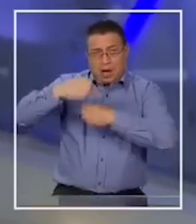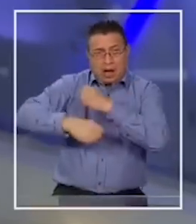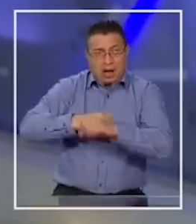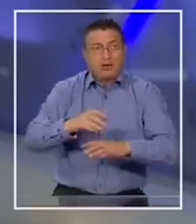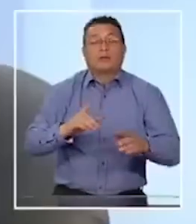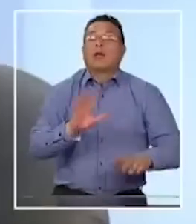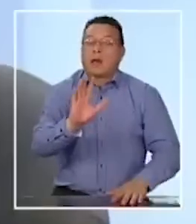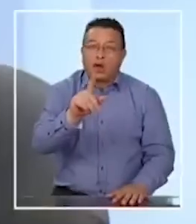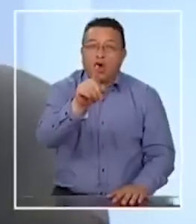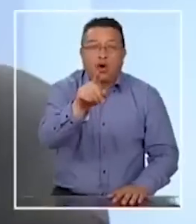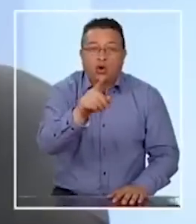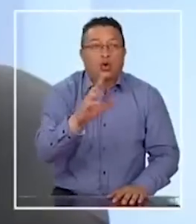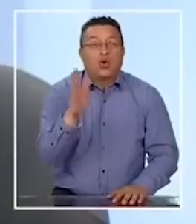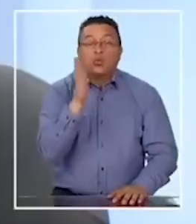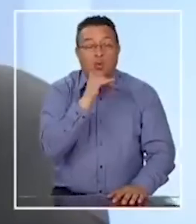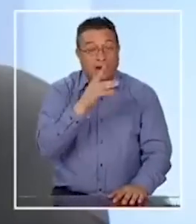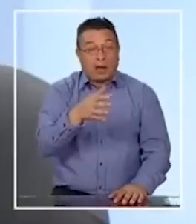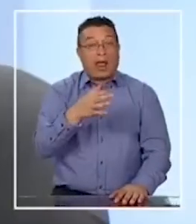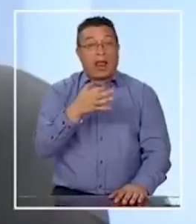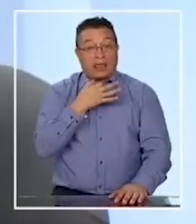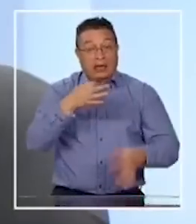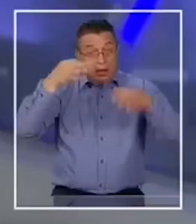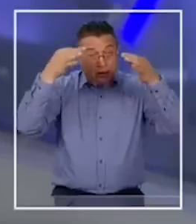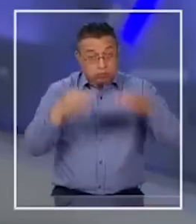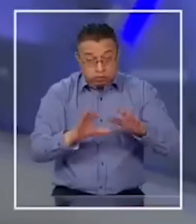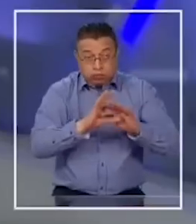usted no tiene ninguna garantía